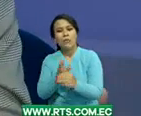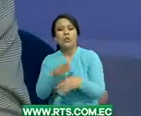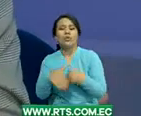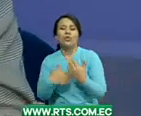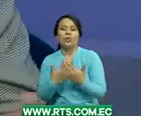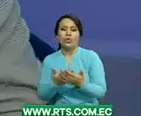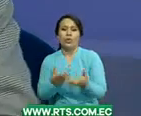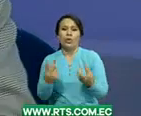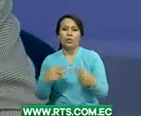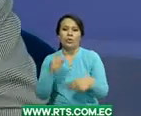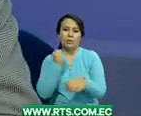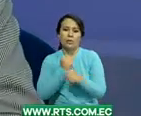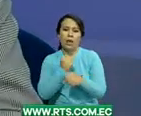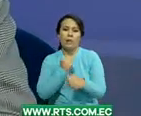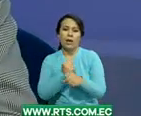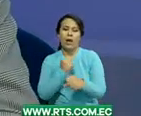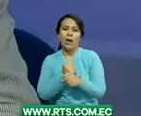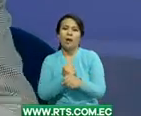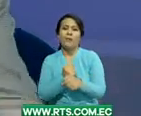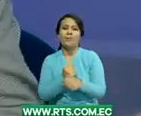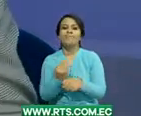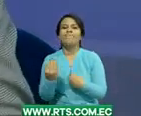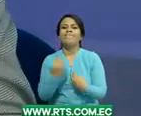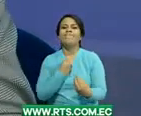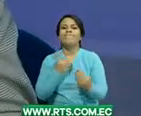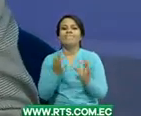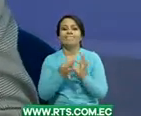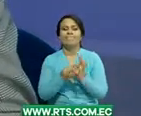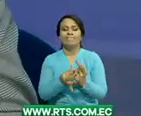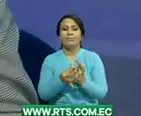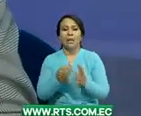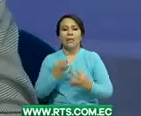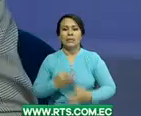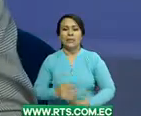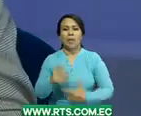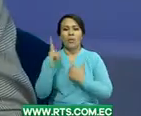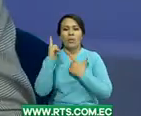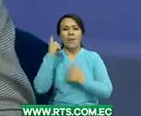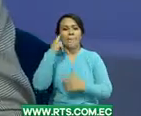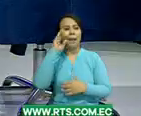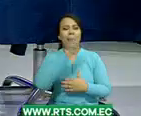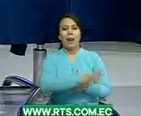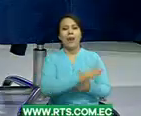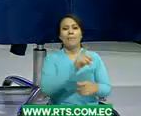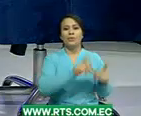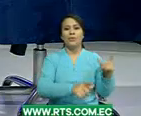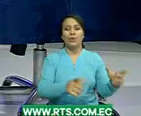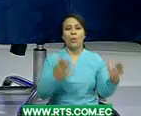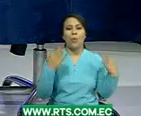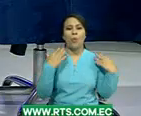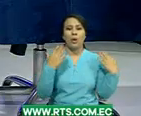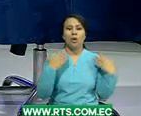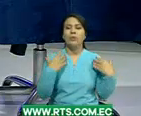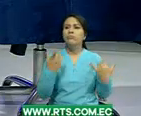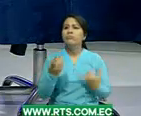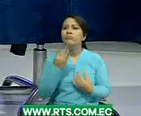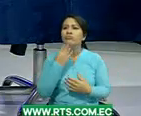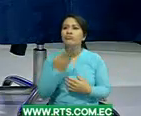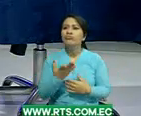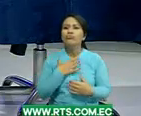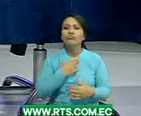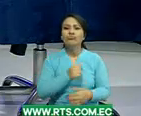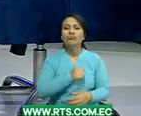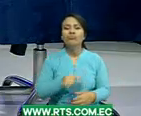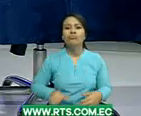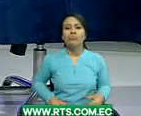objetivo, de trabajar de manera conjunta para la seguridad de los guayaquileños. Acciones en este caso concretas que primero, en este caso van a tomar con en